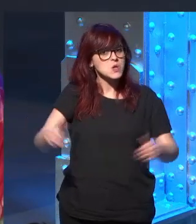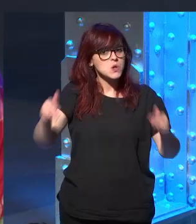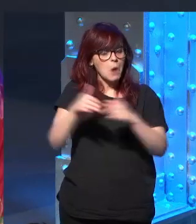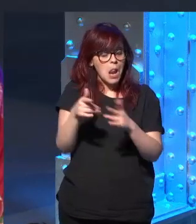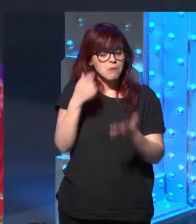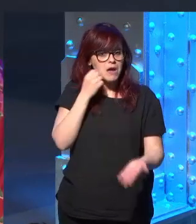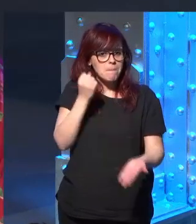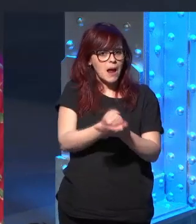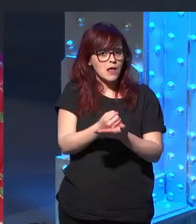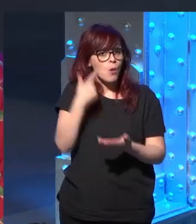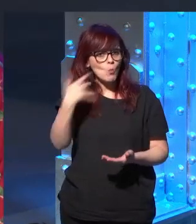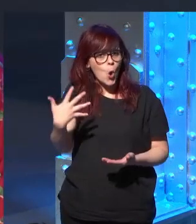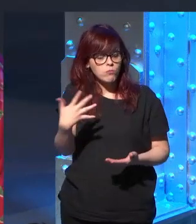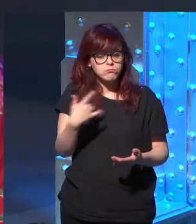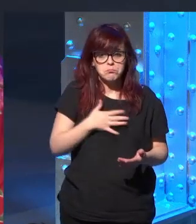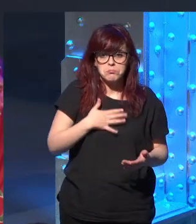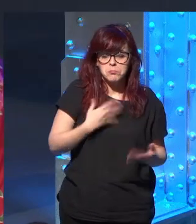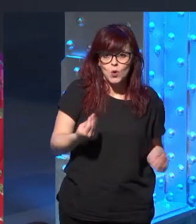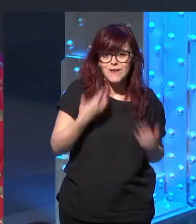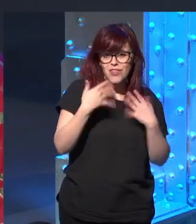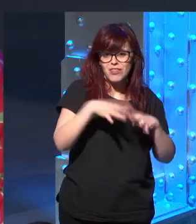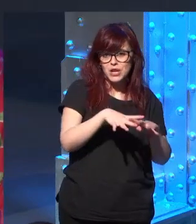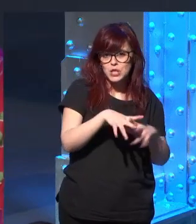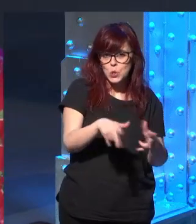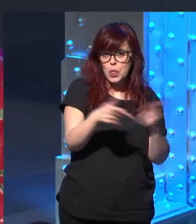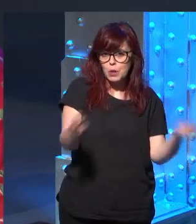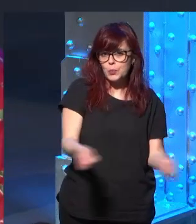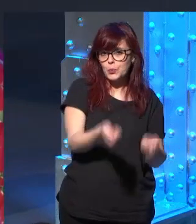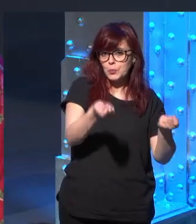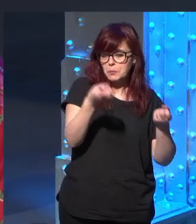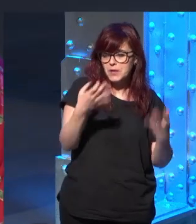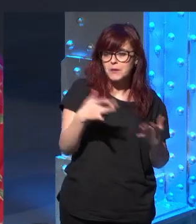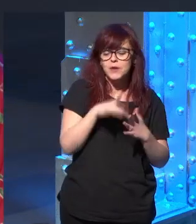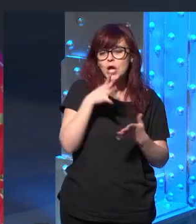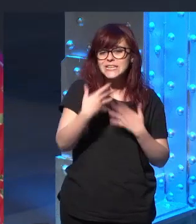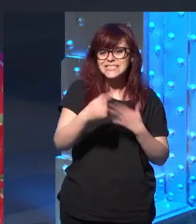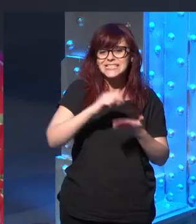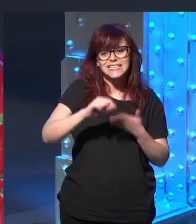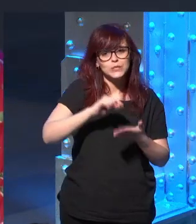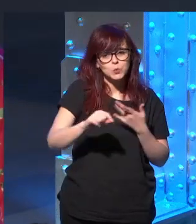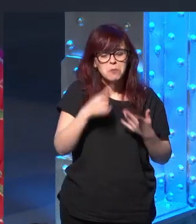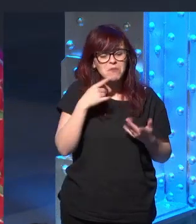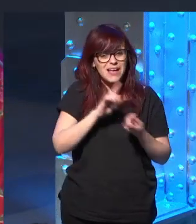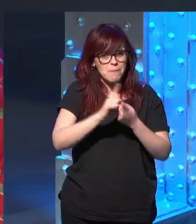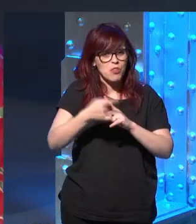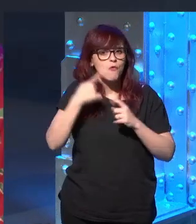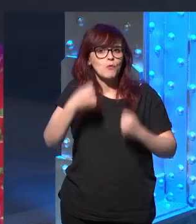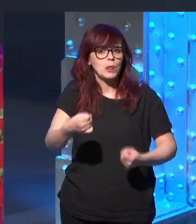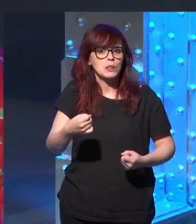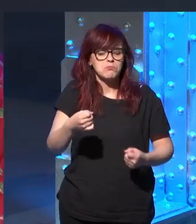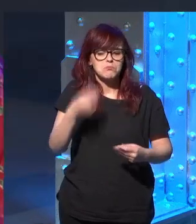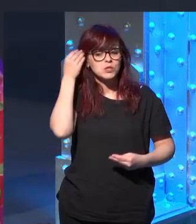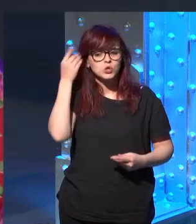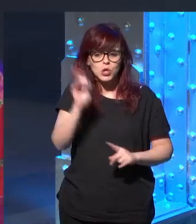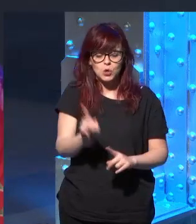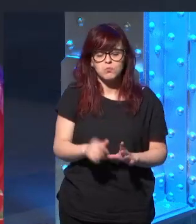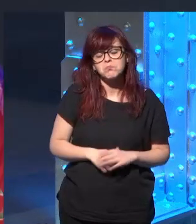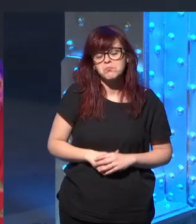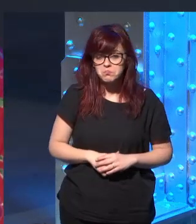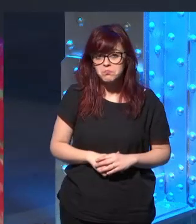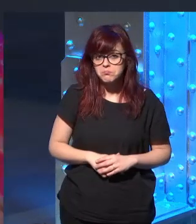que cualquier otro sello. Y en el caso de la escritura, uh-huh, creo que no ha cambiado especialmente. Es mi sensación. Yo te voy a llevar la